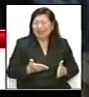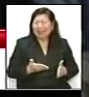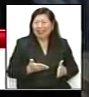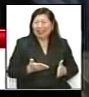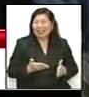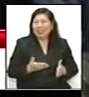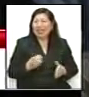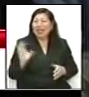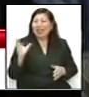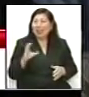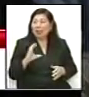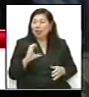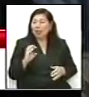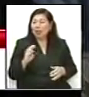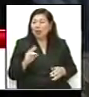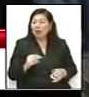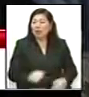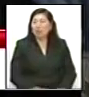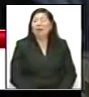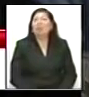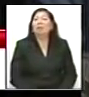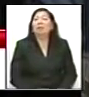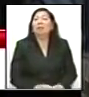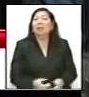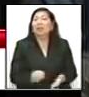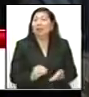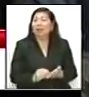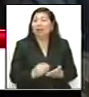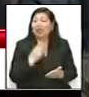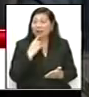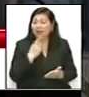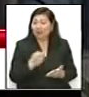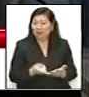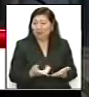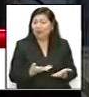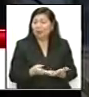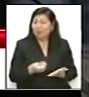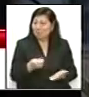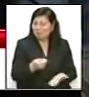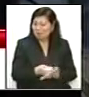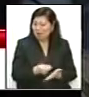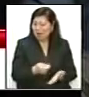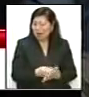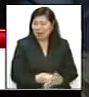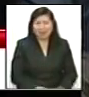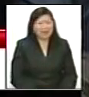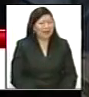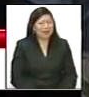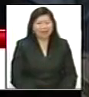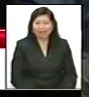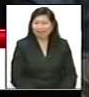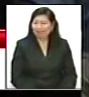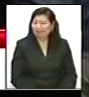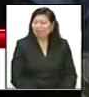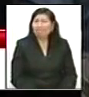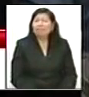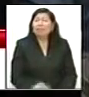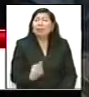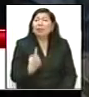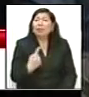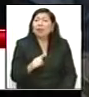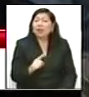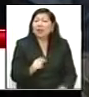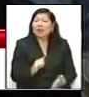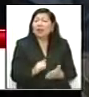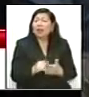de Comas. Por el mausoleo de Comas estamos acusados. Ahora vamos a tener que indemnizarlo, ¿no? ¿Por